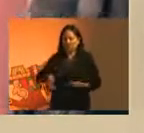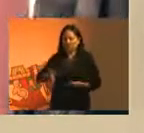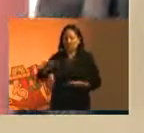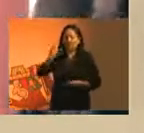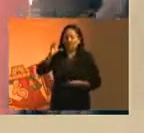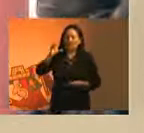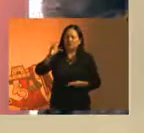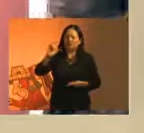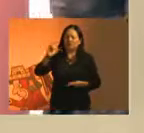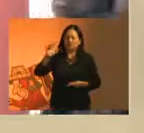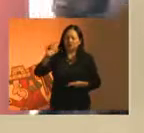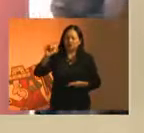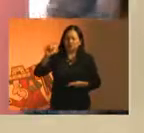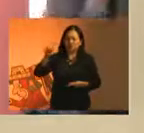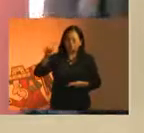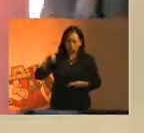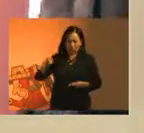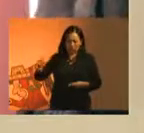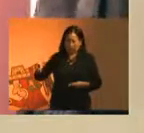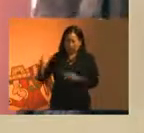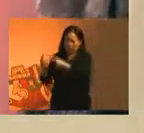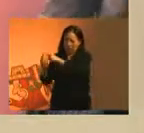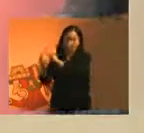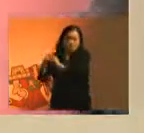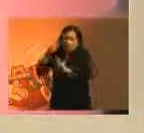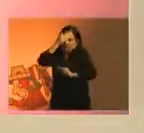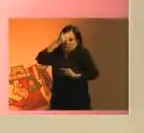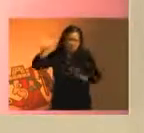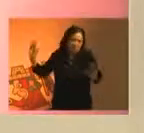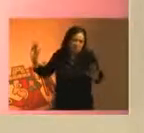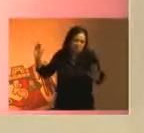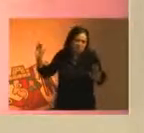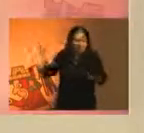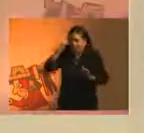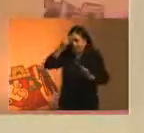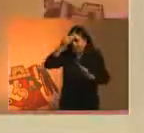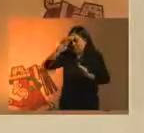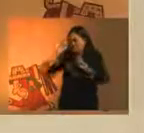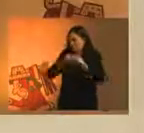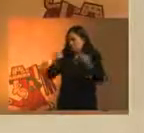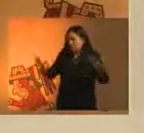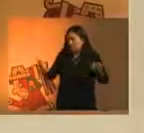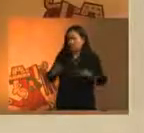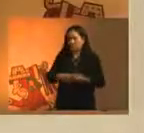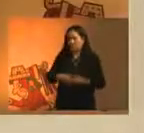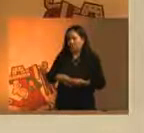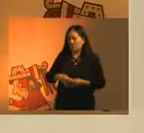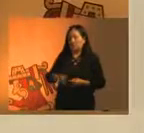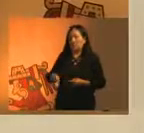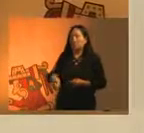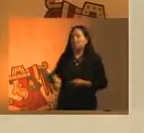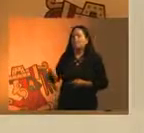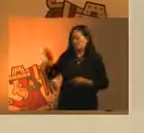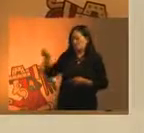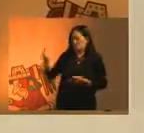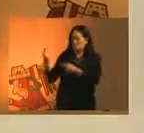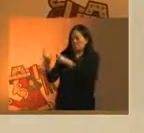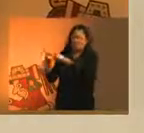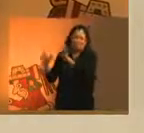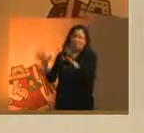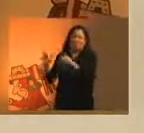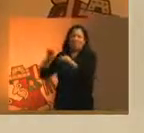suena de nada porque no no pasó a la historia común como un reformador de méxico a diferencia de mujica porque de hecho era un